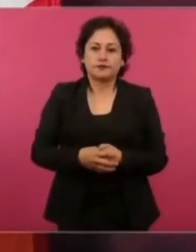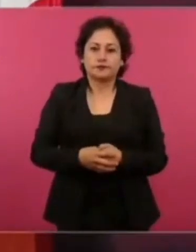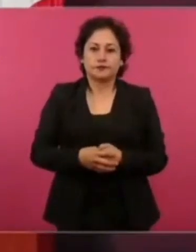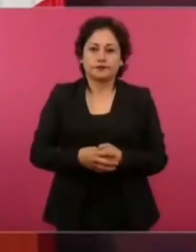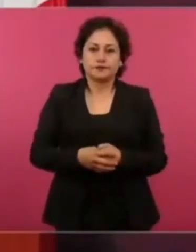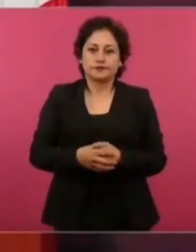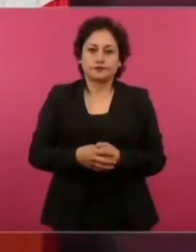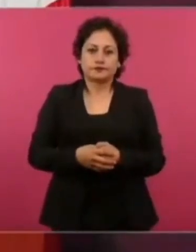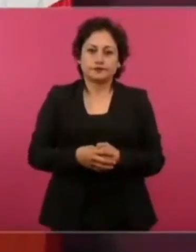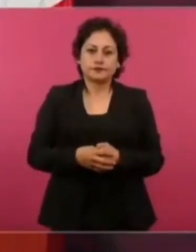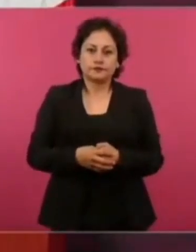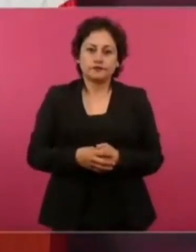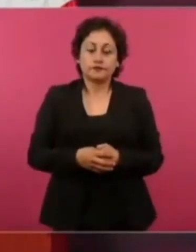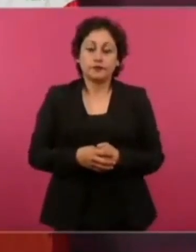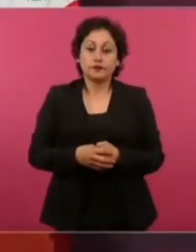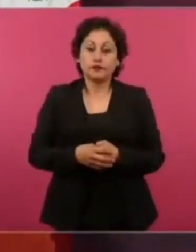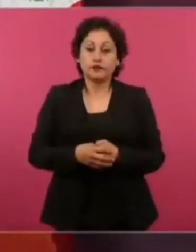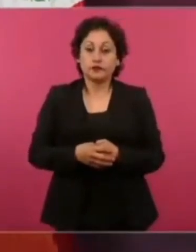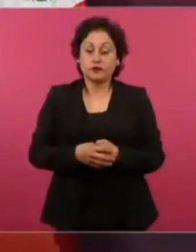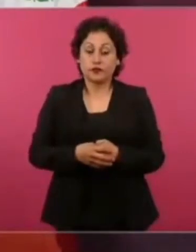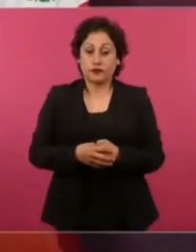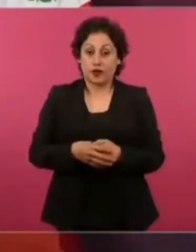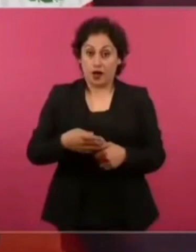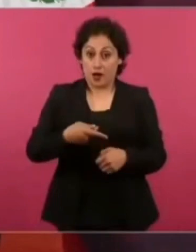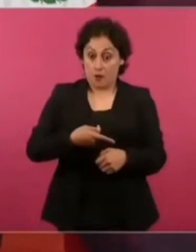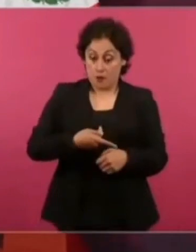esté disminuyendo la pobreza